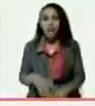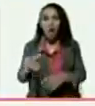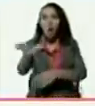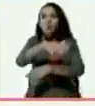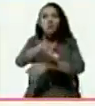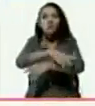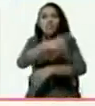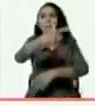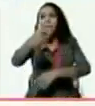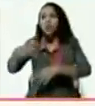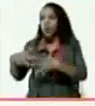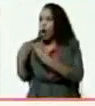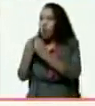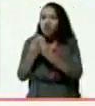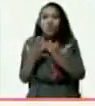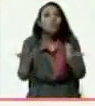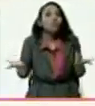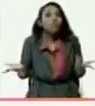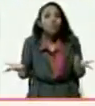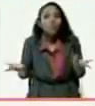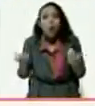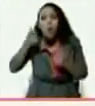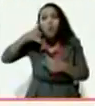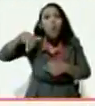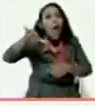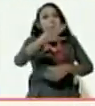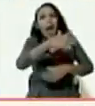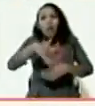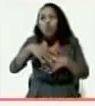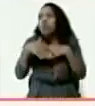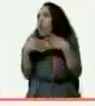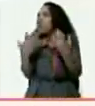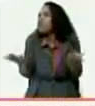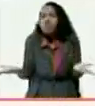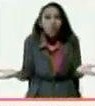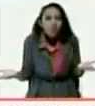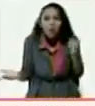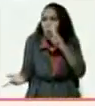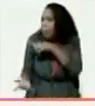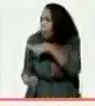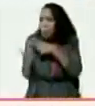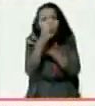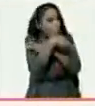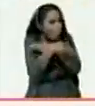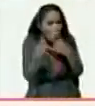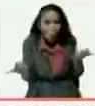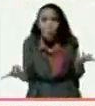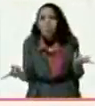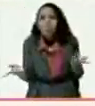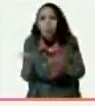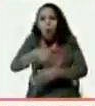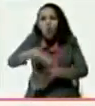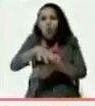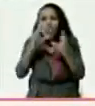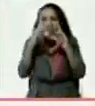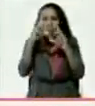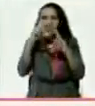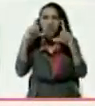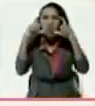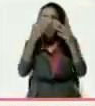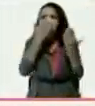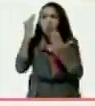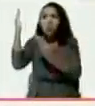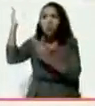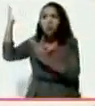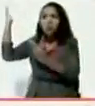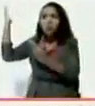que lo acompaña? Pueblo, pues, digo yo, en este caso. ¿Dónde está aquí? Aquí hay un supuesto